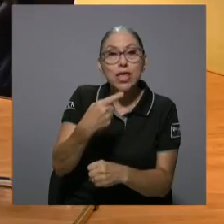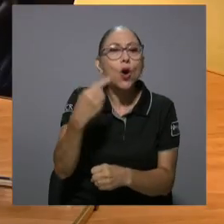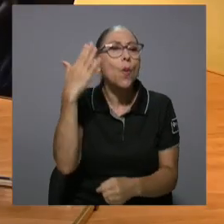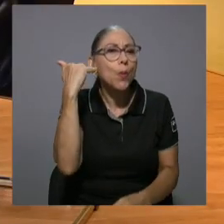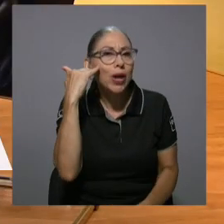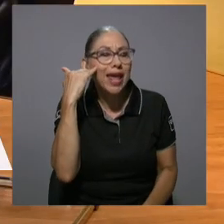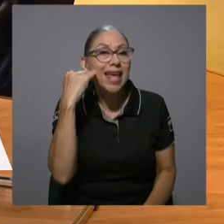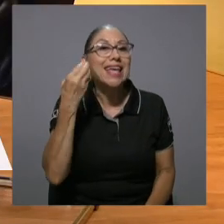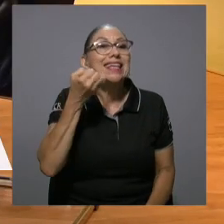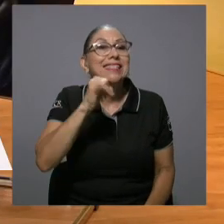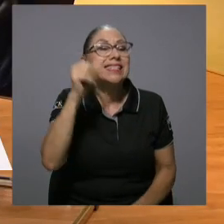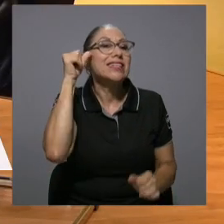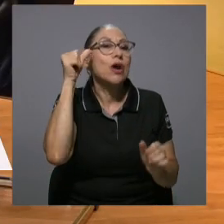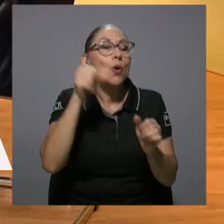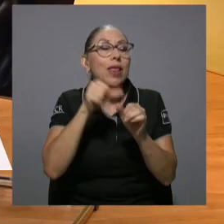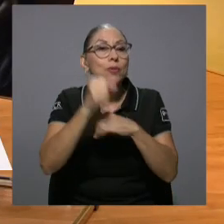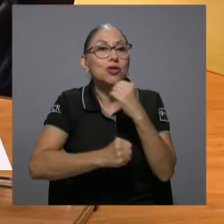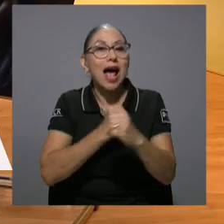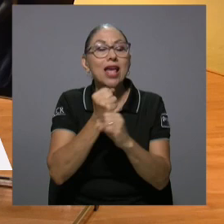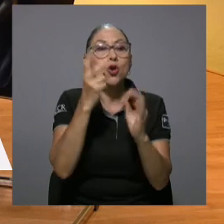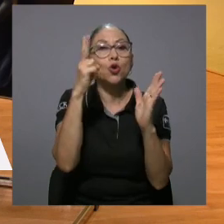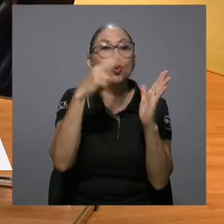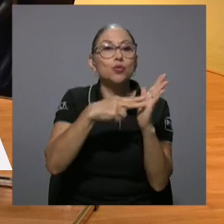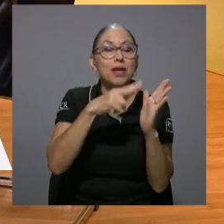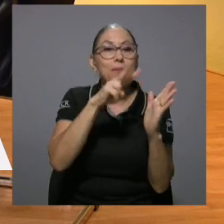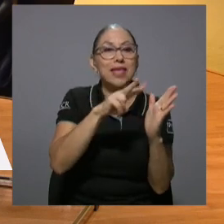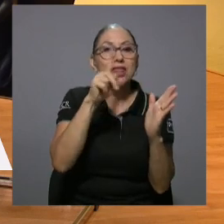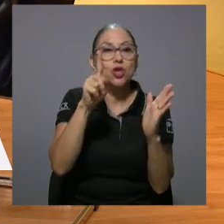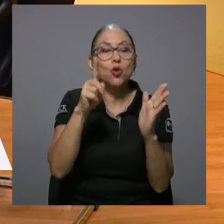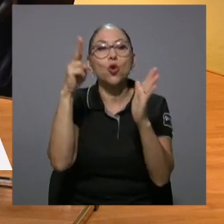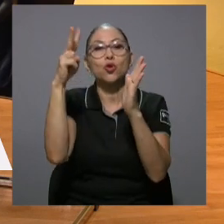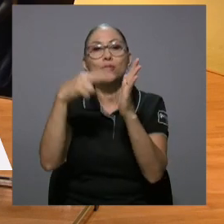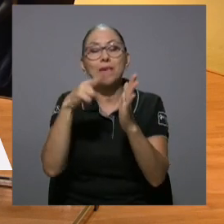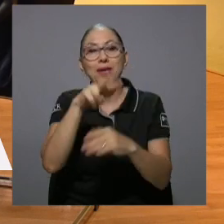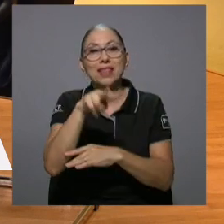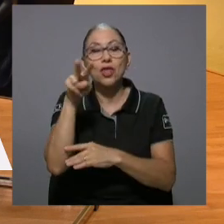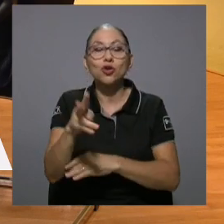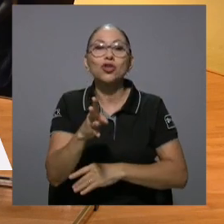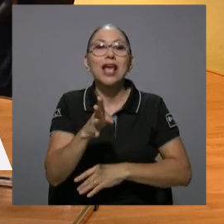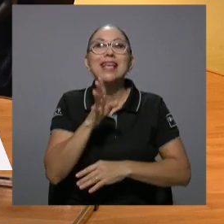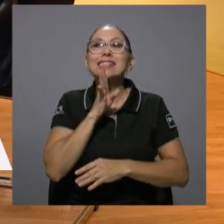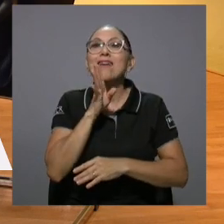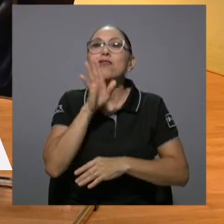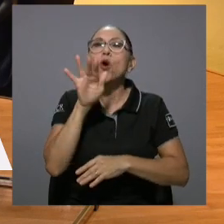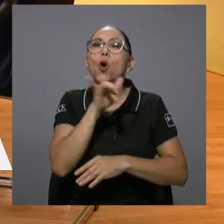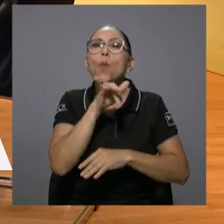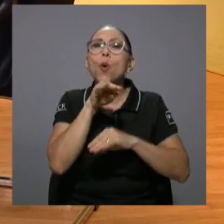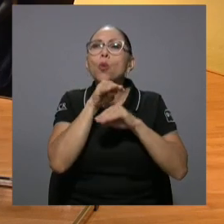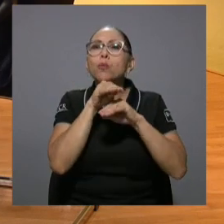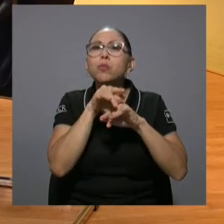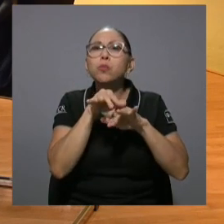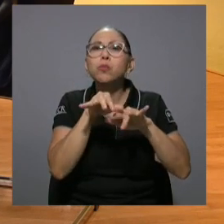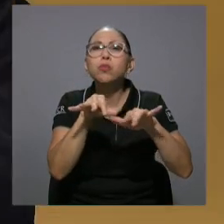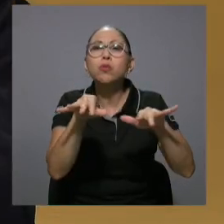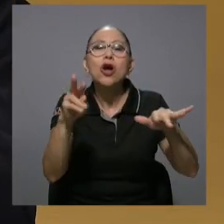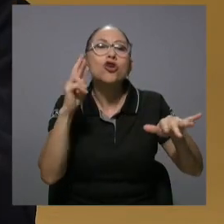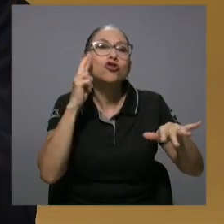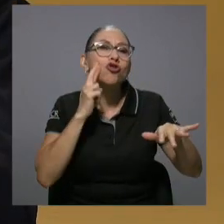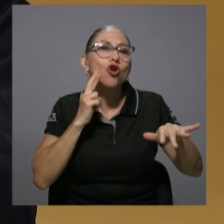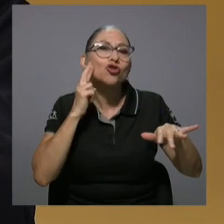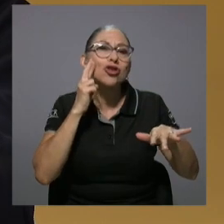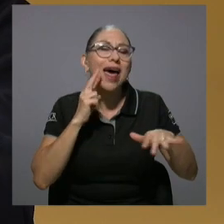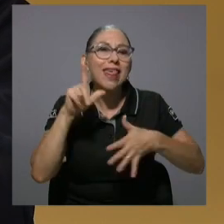el 2022 y el 2021 se habló como una ola rosada en América Latina, queriendo decir por